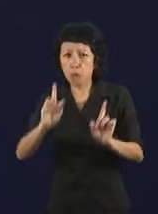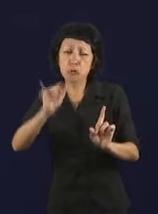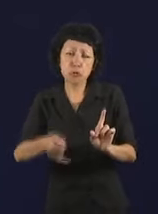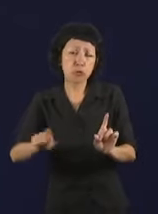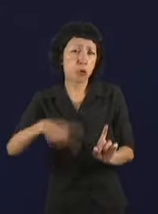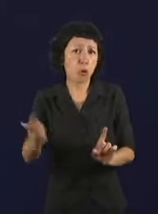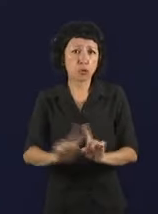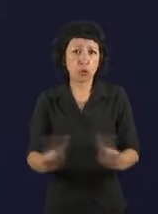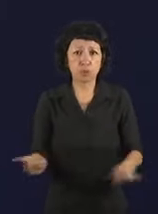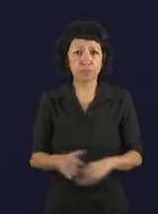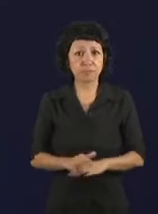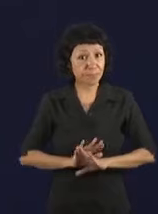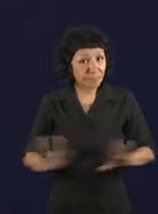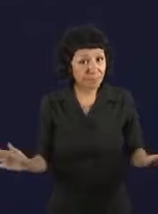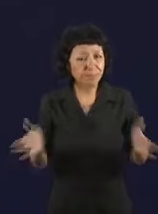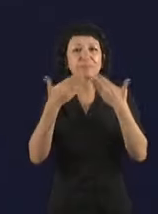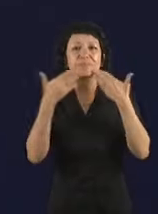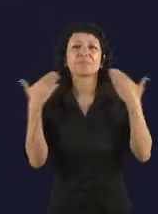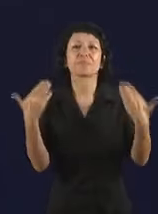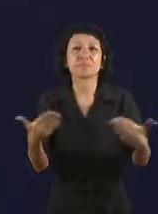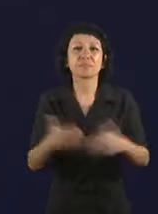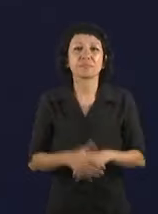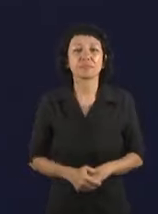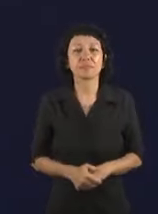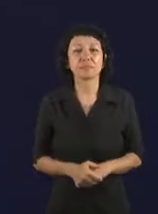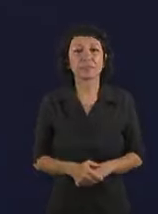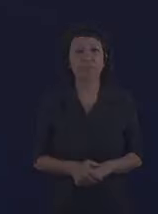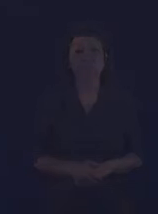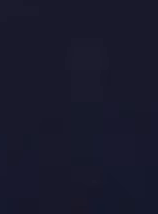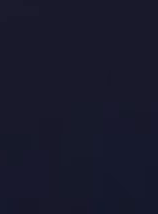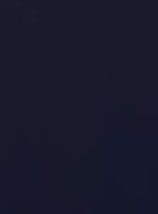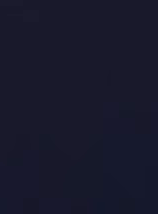acuerdo listo Muchísimas gracias eh Hasta